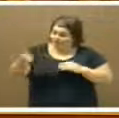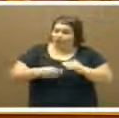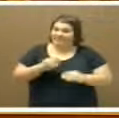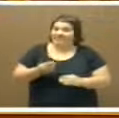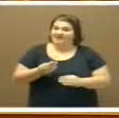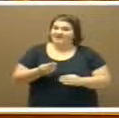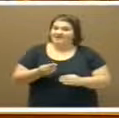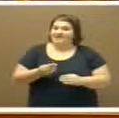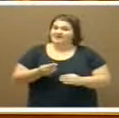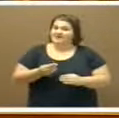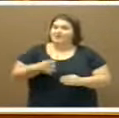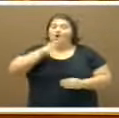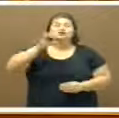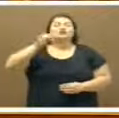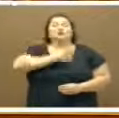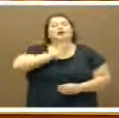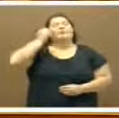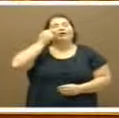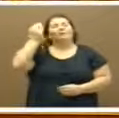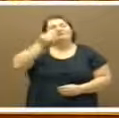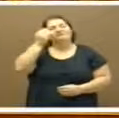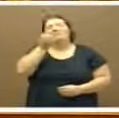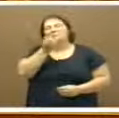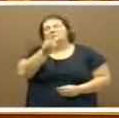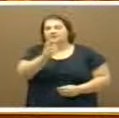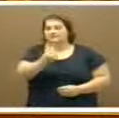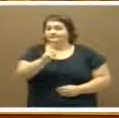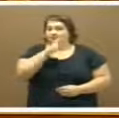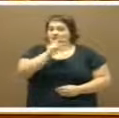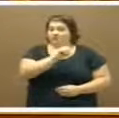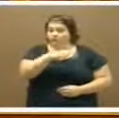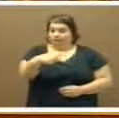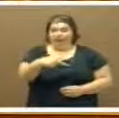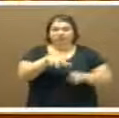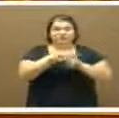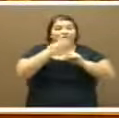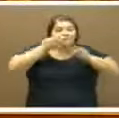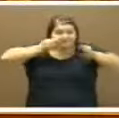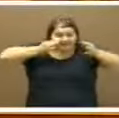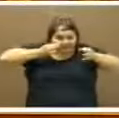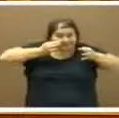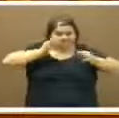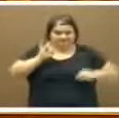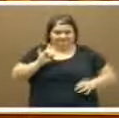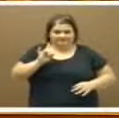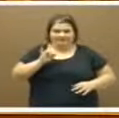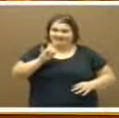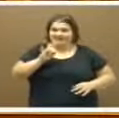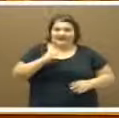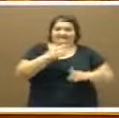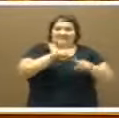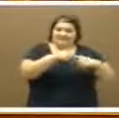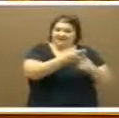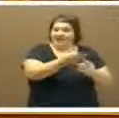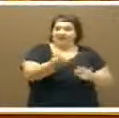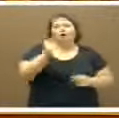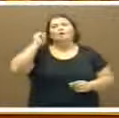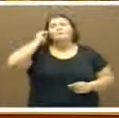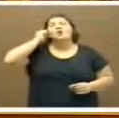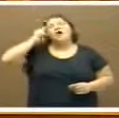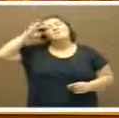el maravilloso mundo del señor Monago, porque el resultado de esto en la Extremadura real, en el mundo real, en el mundo que está fuera del imaginario del señor